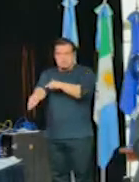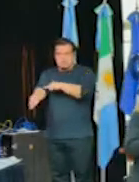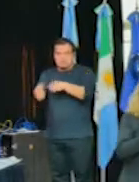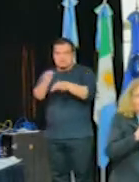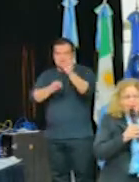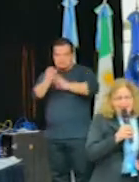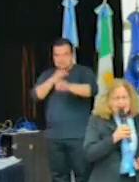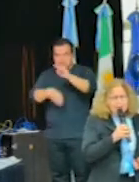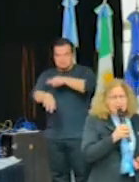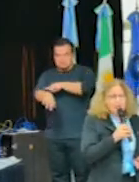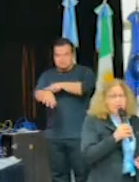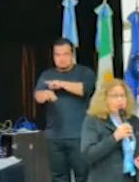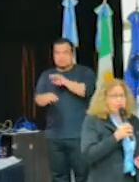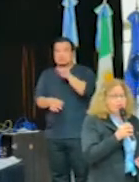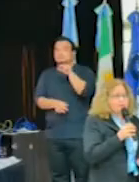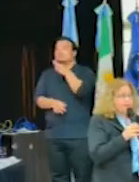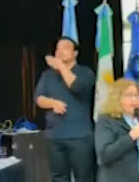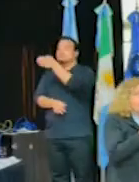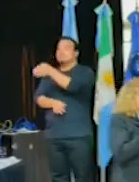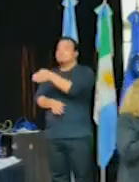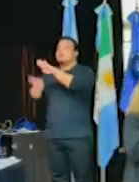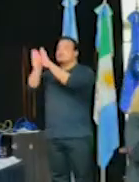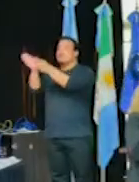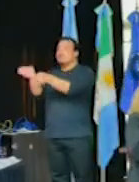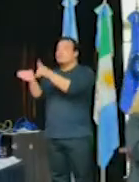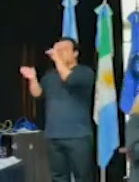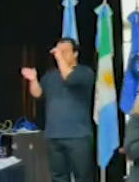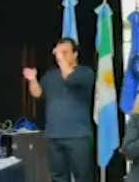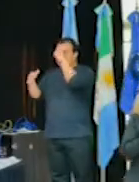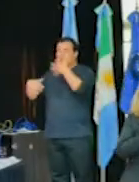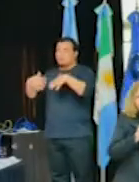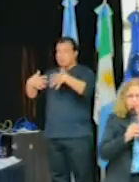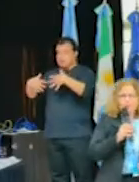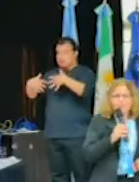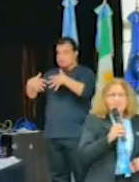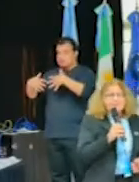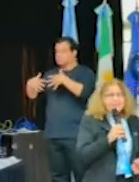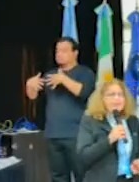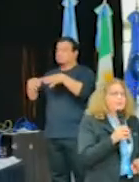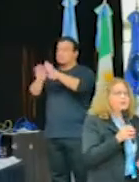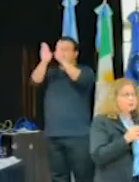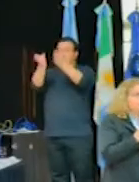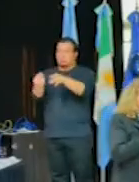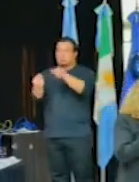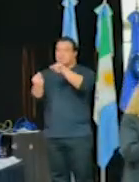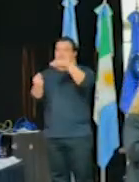ni se te ocurra. A la guardia no le vamos a hacer nada. Voy a hemoterapia. Consigo la sangre, después